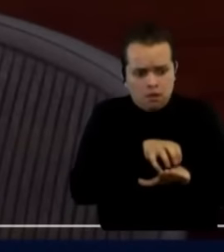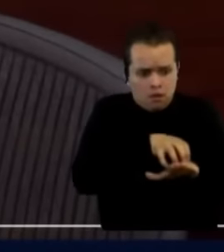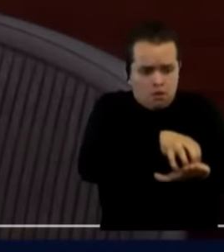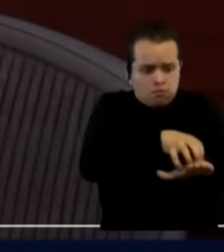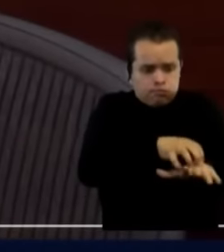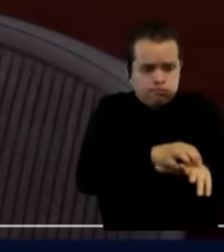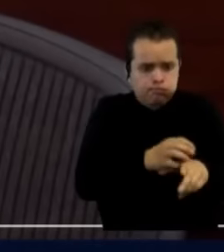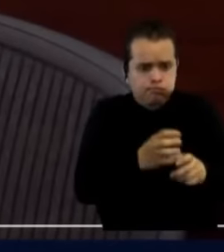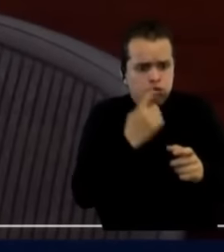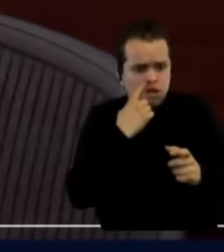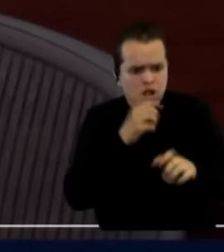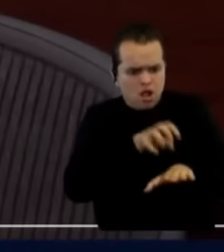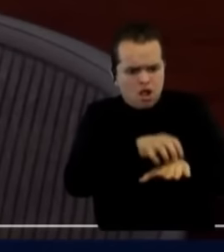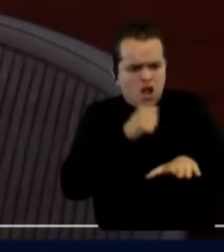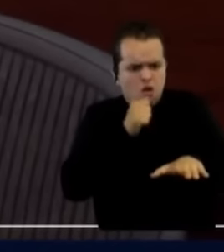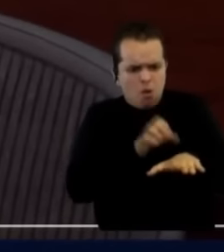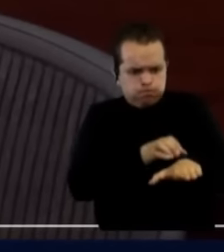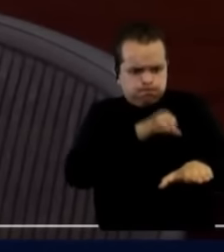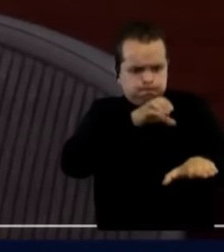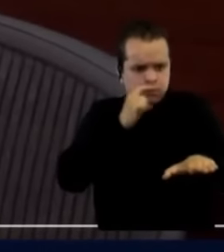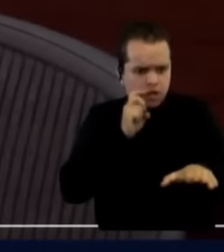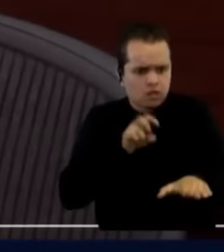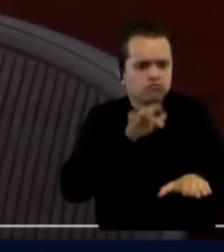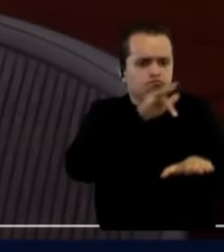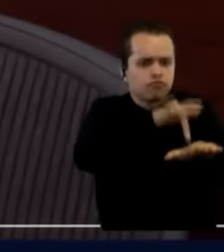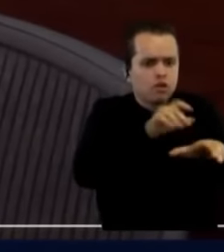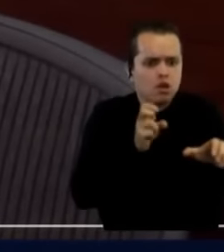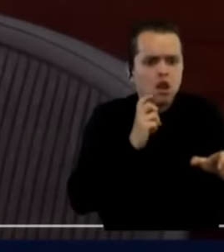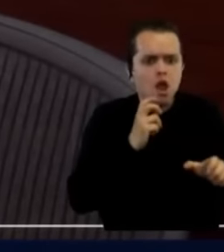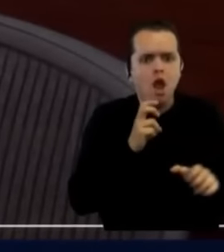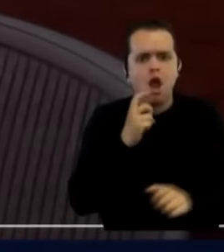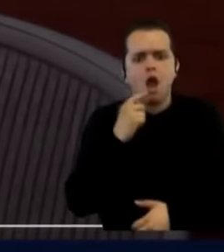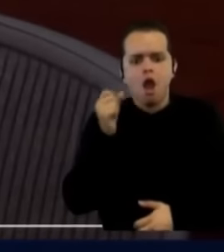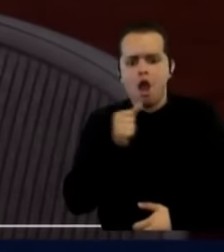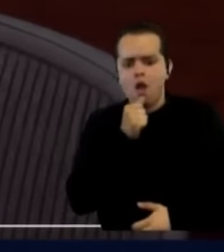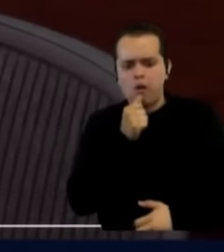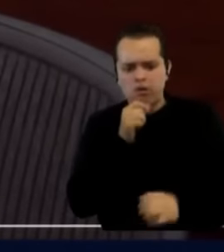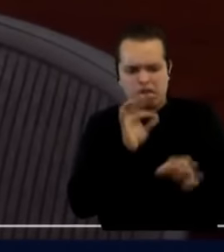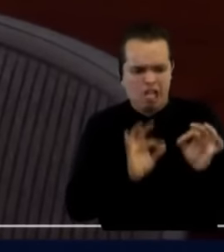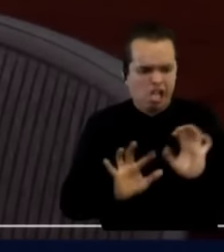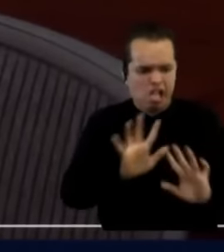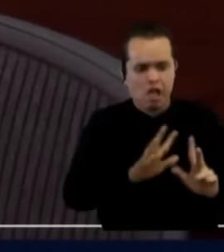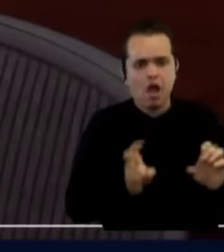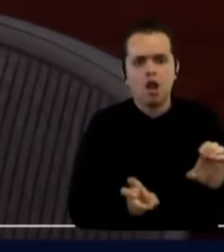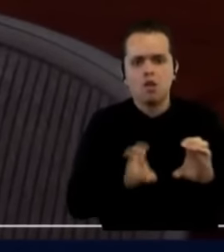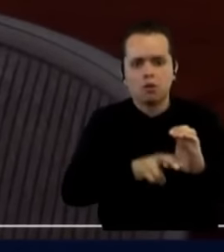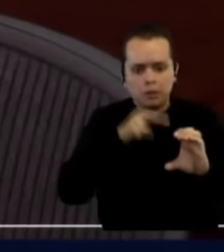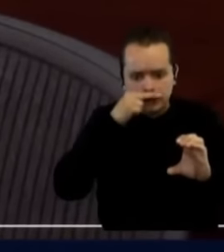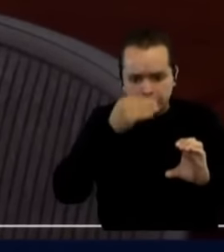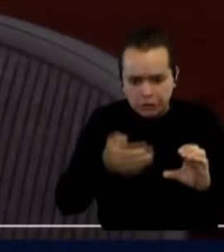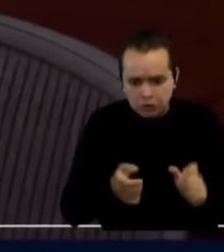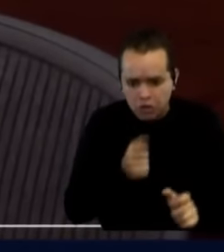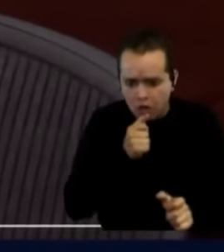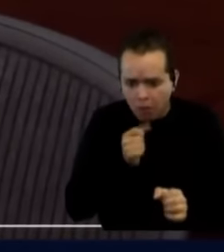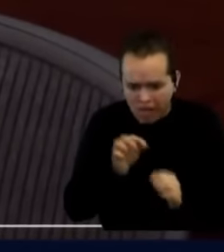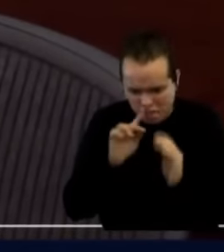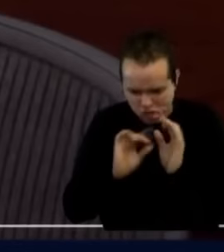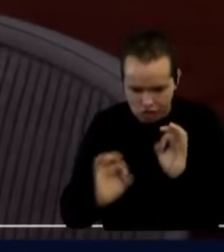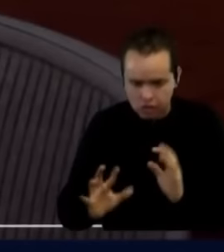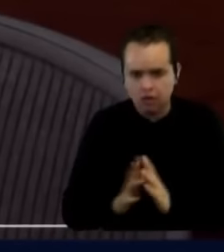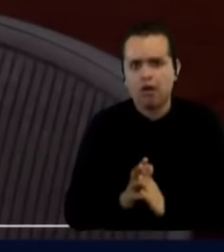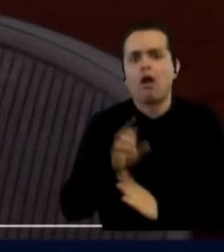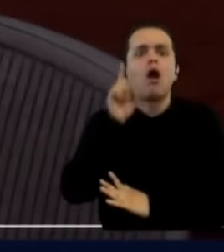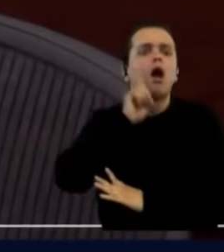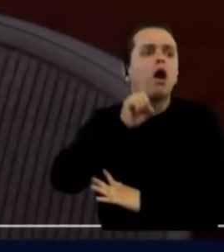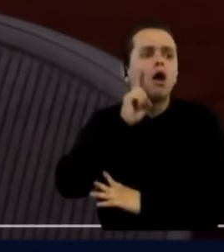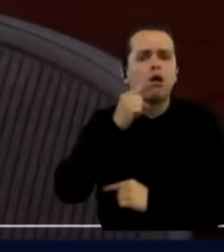Carrotanques y tanques de agua para llevarle agua contaminada a los niños de La Guajira. ¡Ay, el